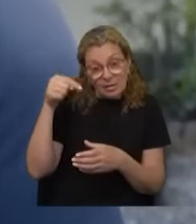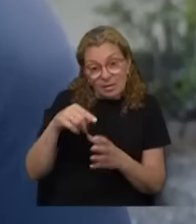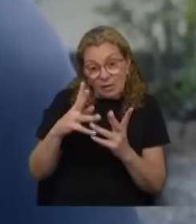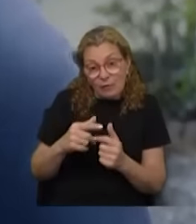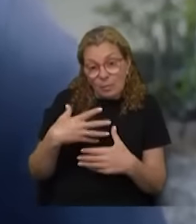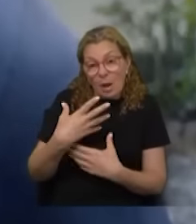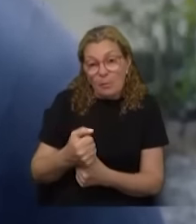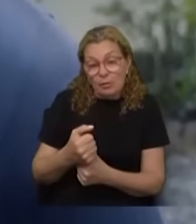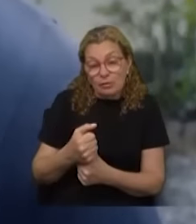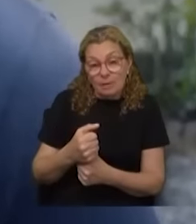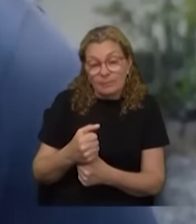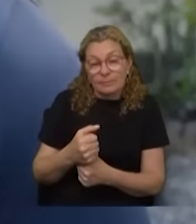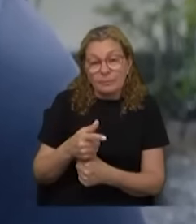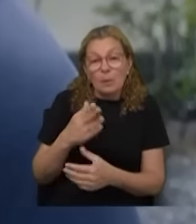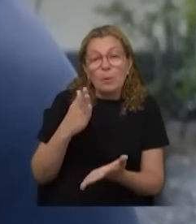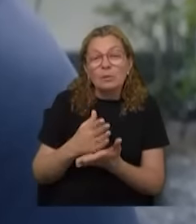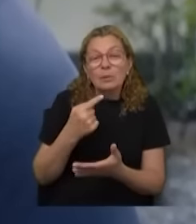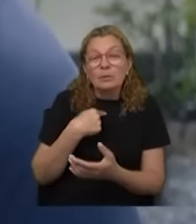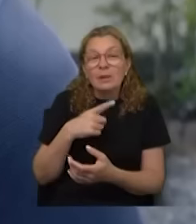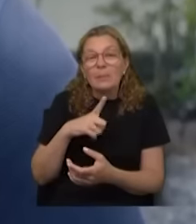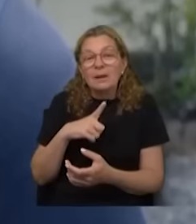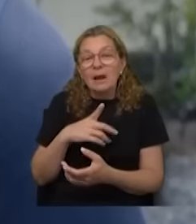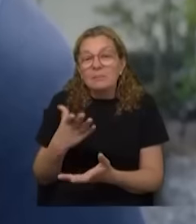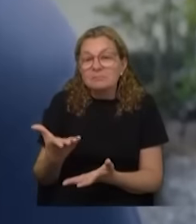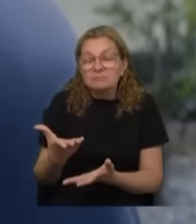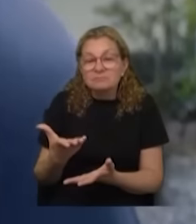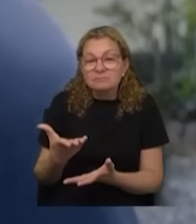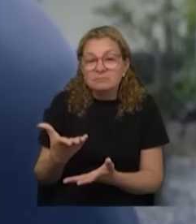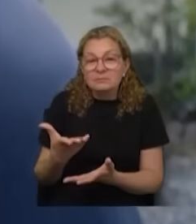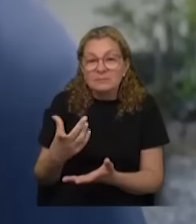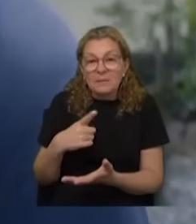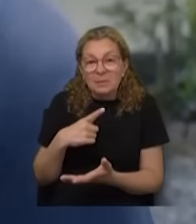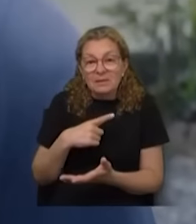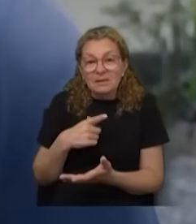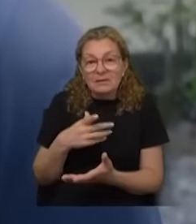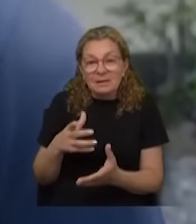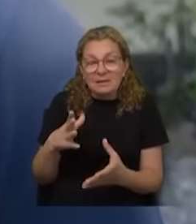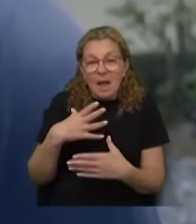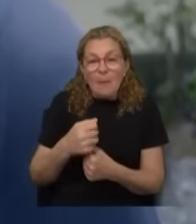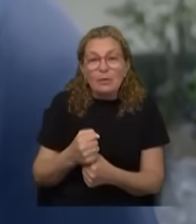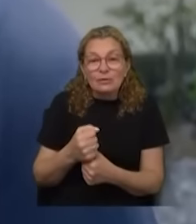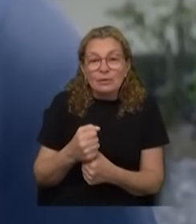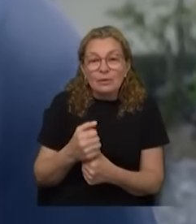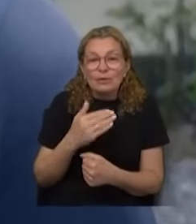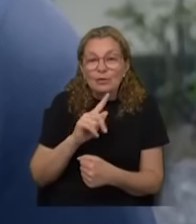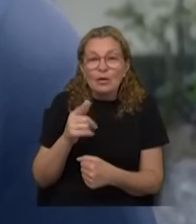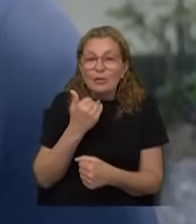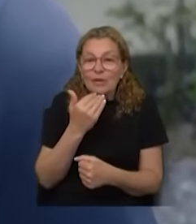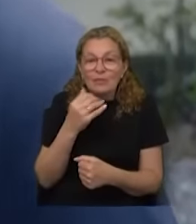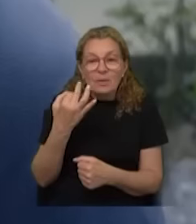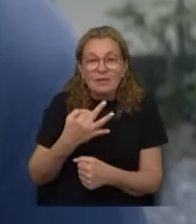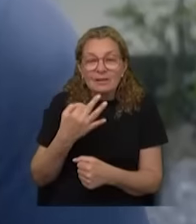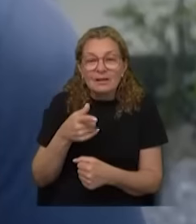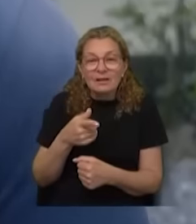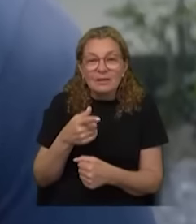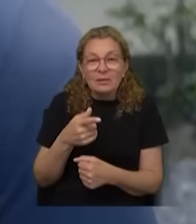apoya la fórmula por último qué expectativa de adhesión tienen la verdad que no no no realmente no no no lo sabemos este